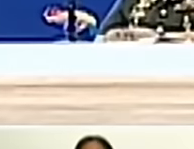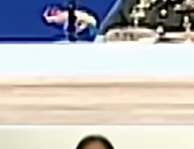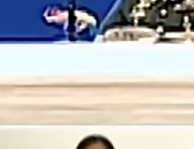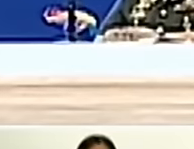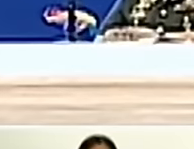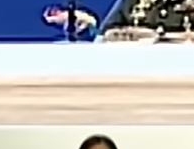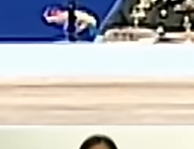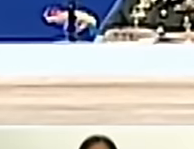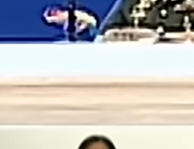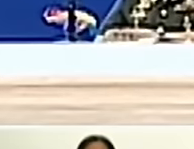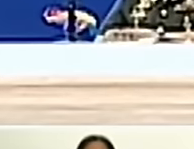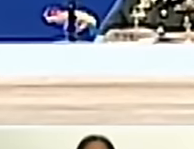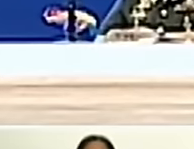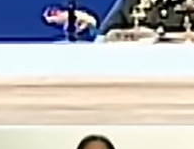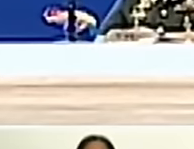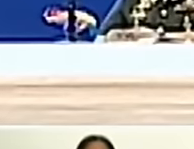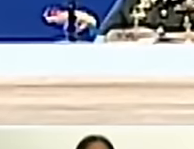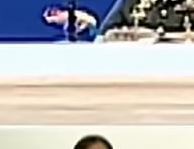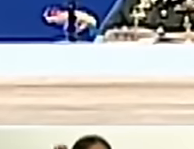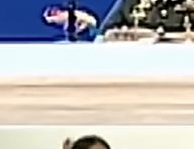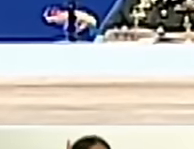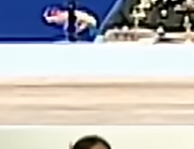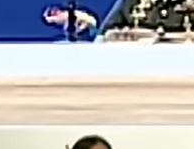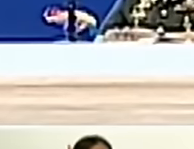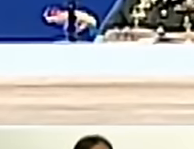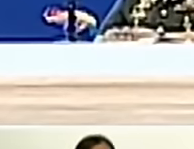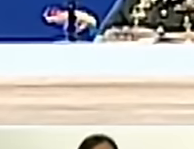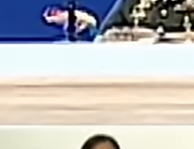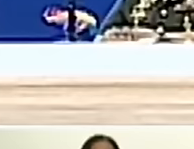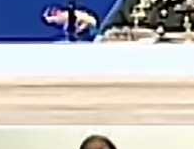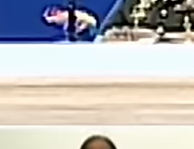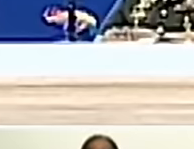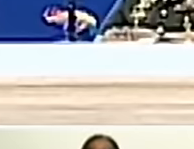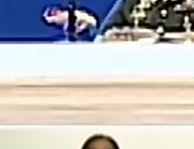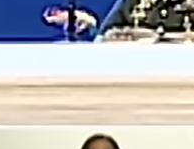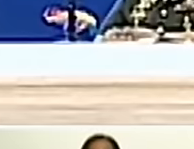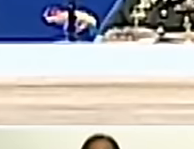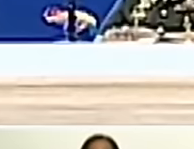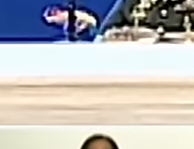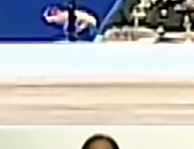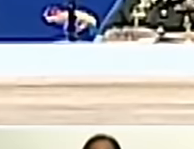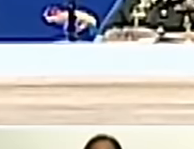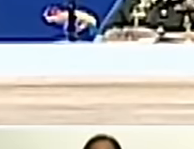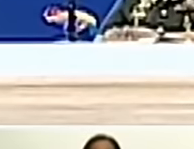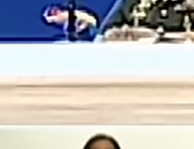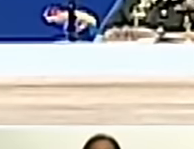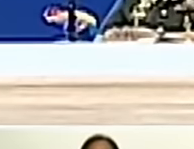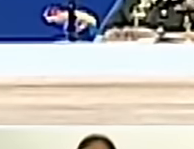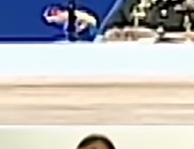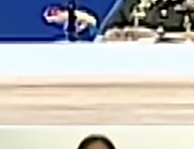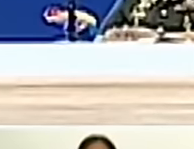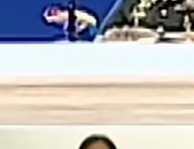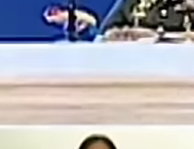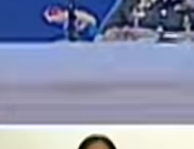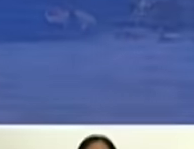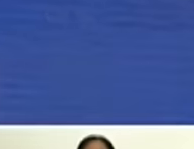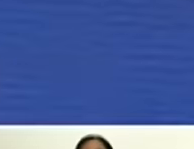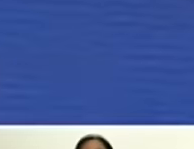rodeaban. Y otra vez la traición se impuso y otra vez el pueblo fue echado de un